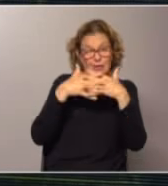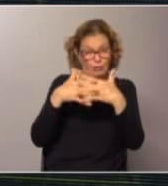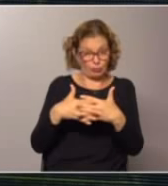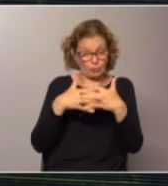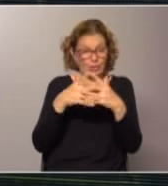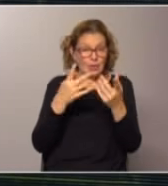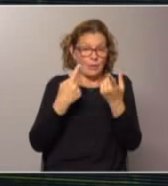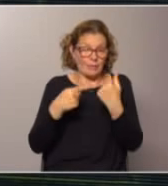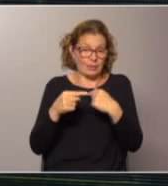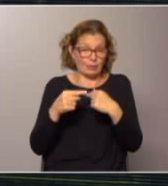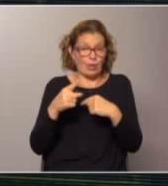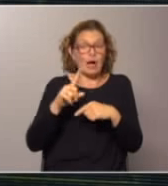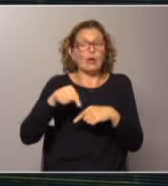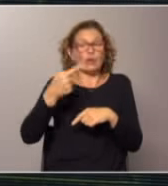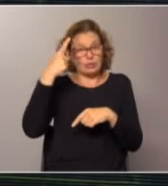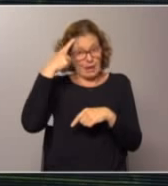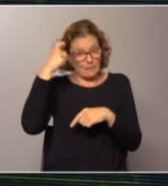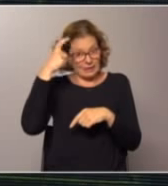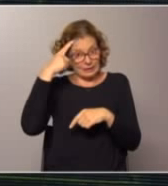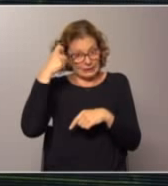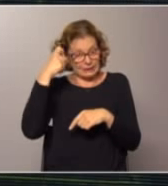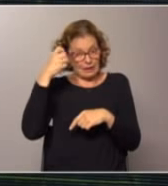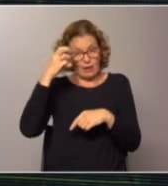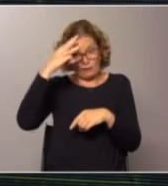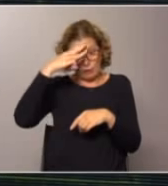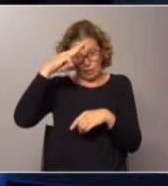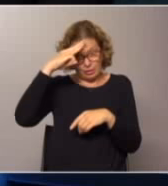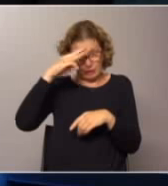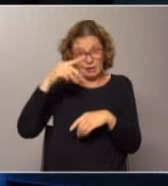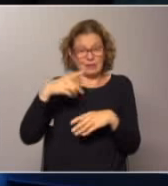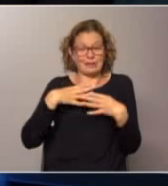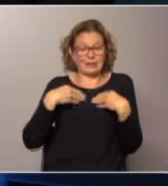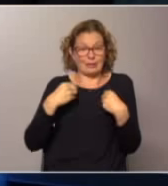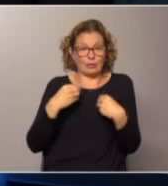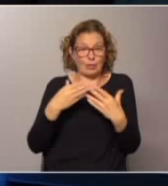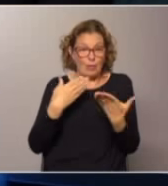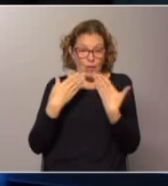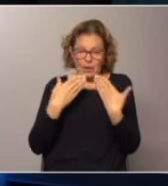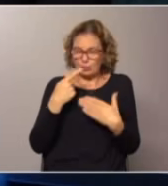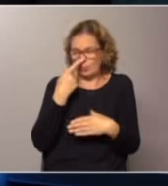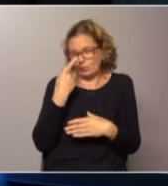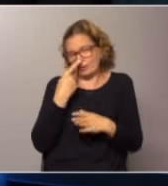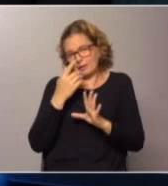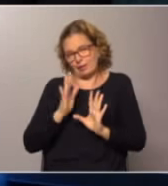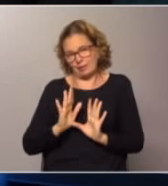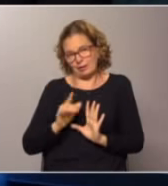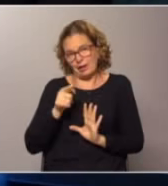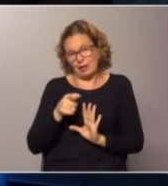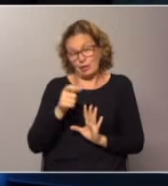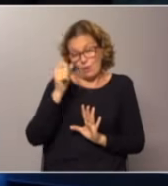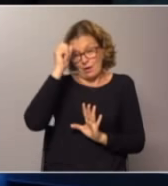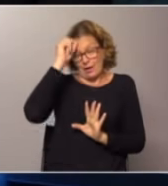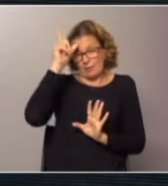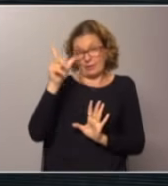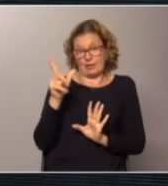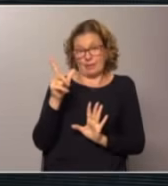pero hay es otras experiencias no lo que acaba de pasar en bolivia en este sentido de lo que estamos hablando es súper interesante porque hay una capacidad